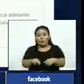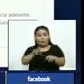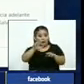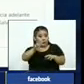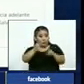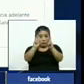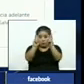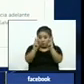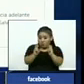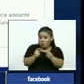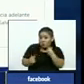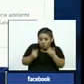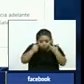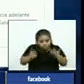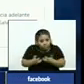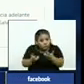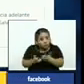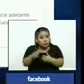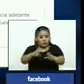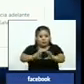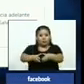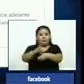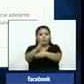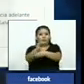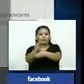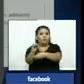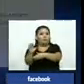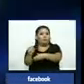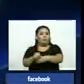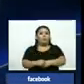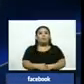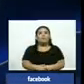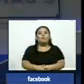casos que están siendo investigados por las CICIES.